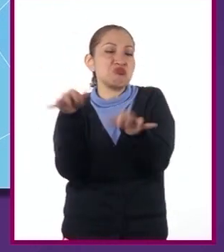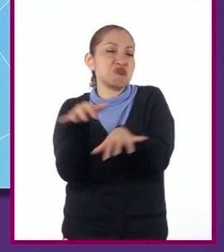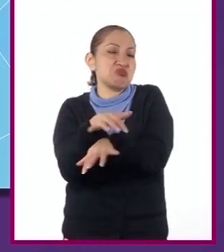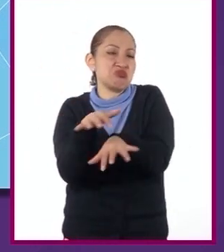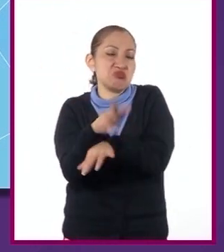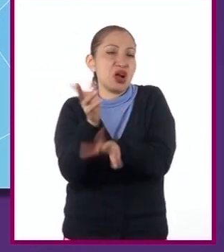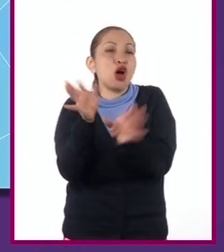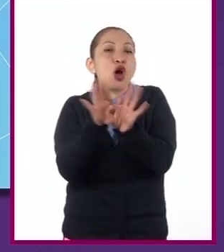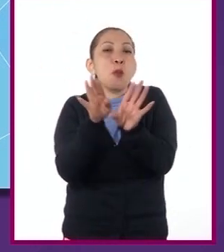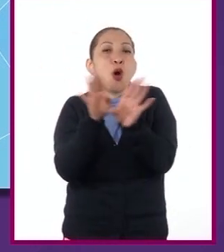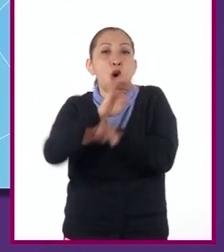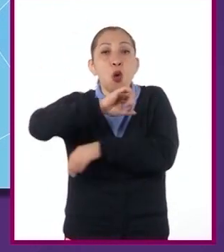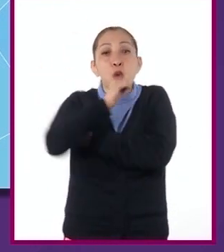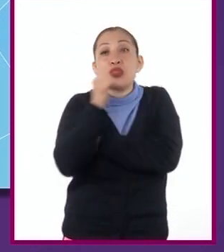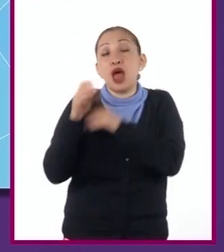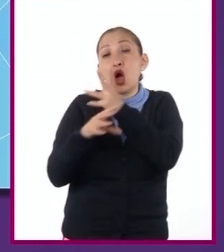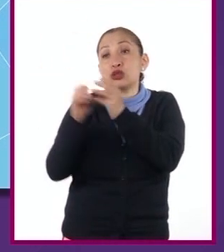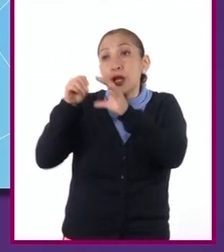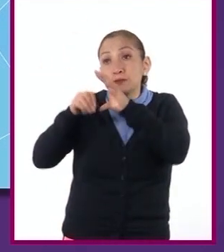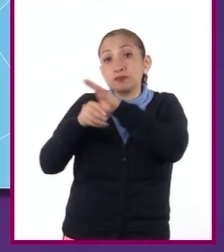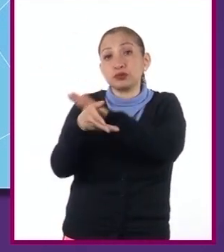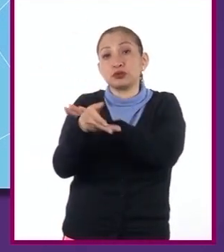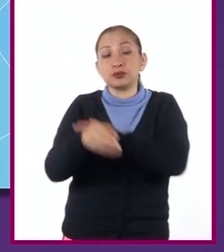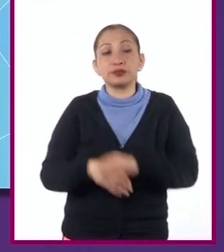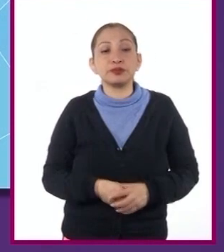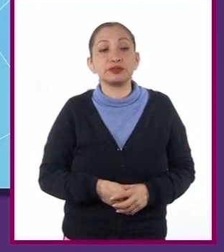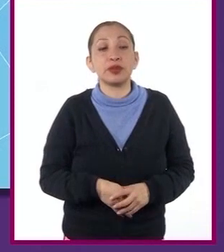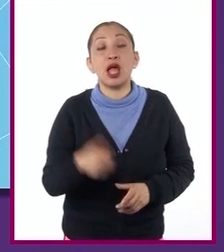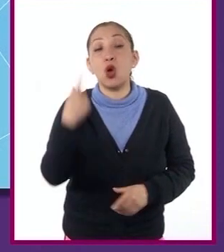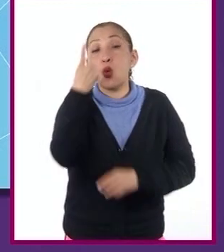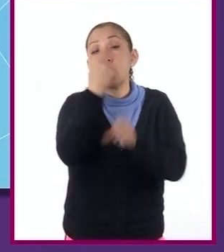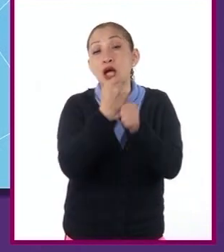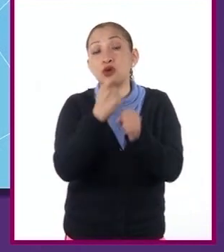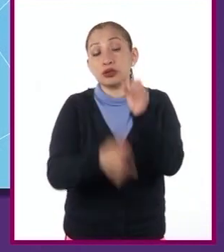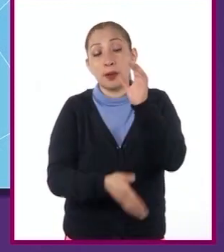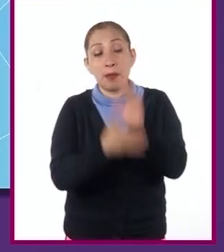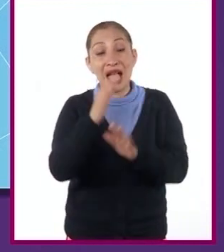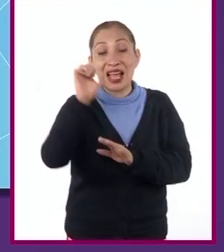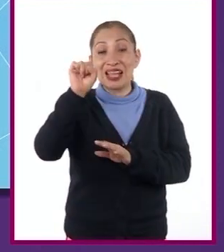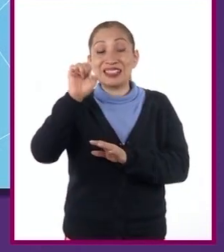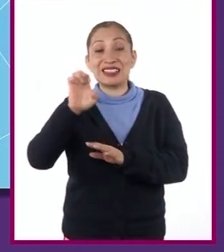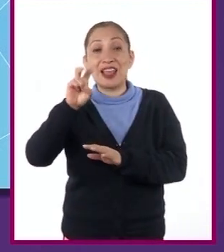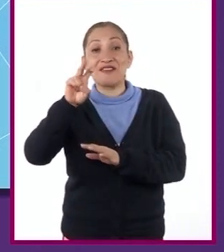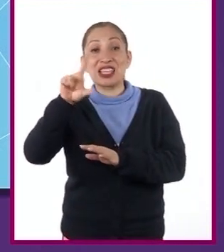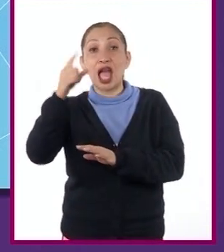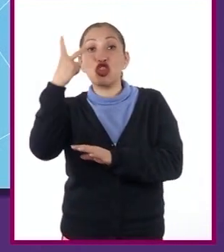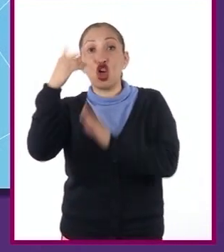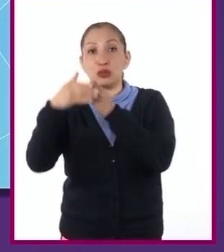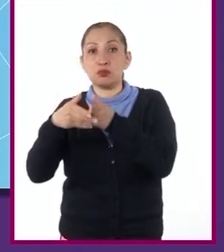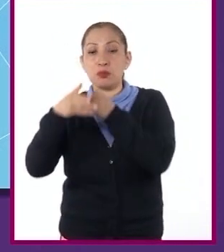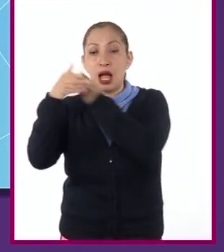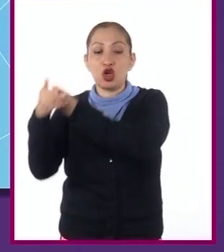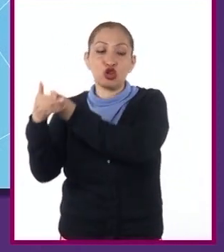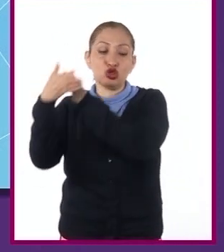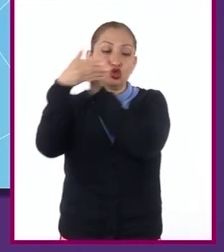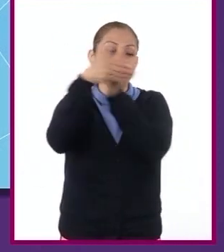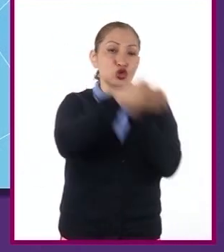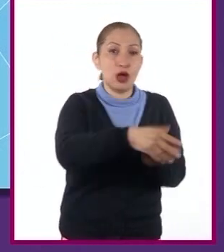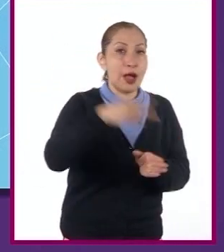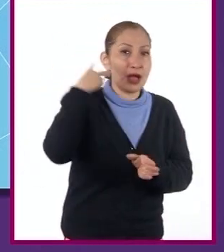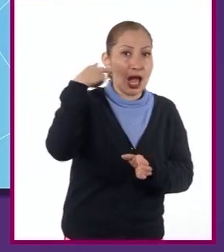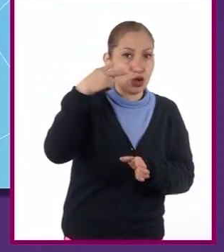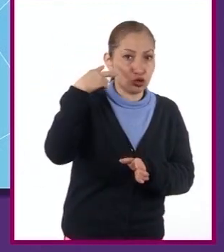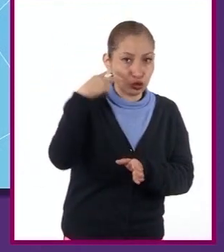también como almacenes. Cada año partían de Sevilla 2 barcos con destino al puerto de